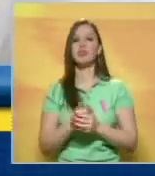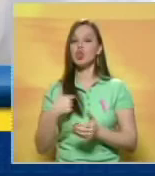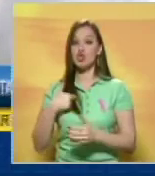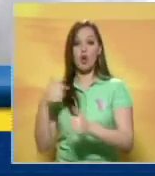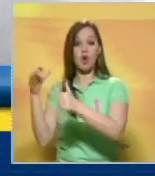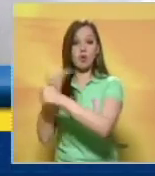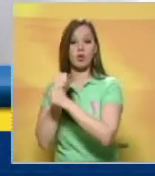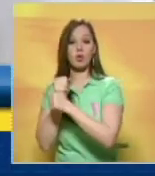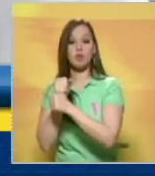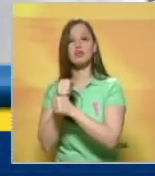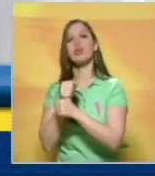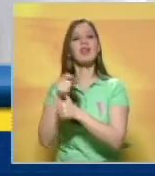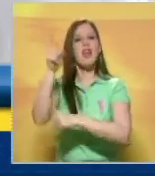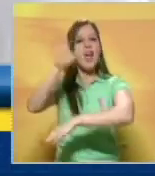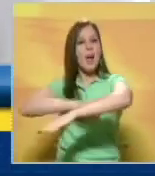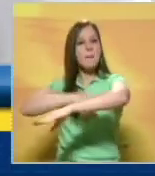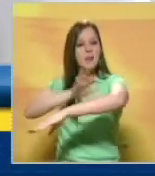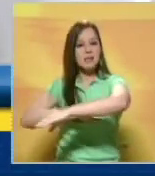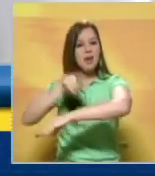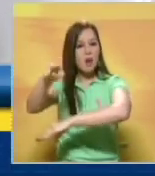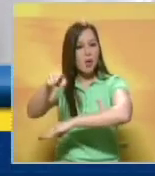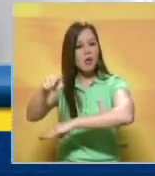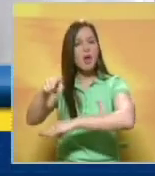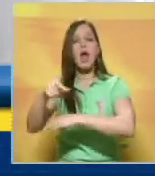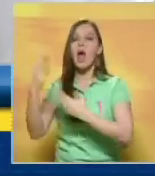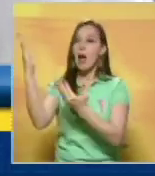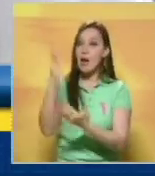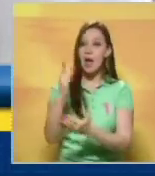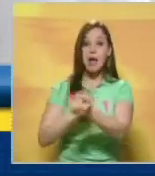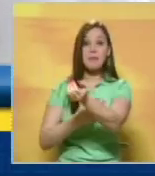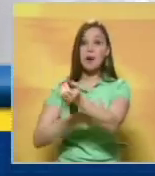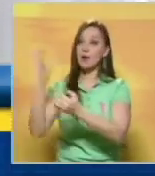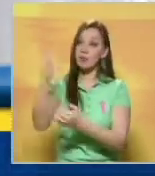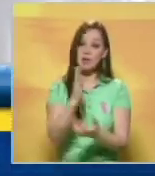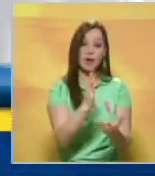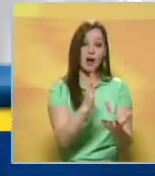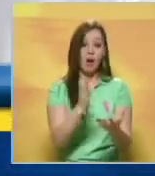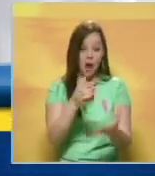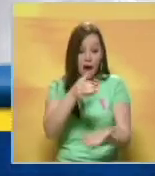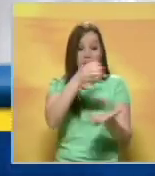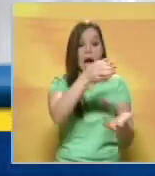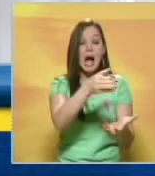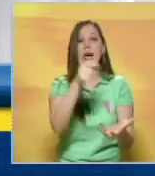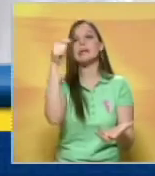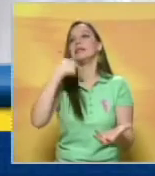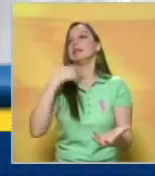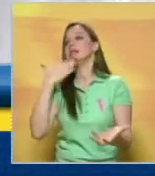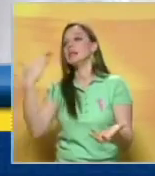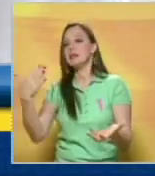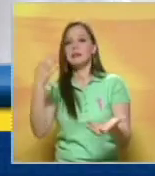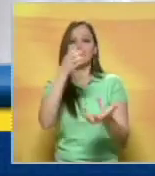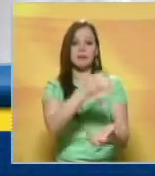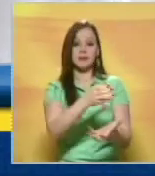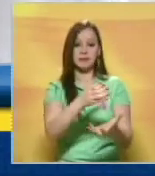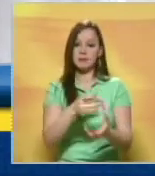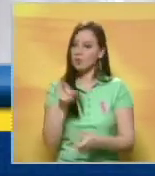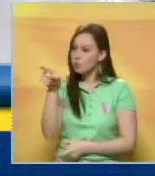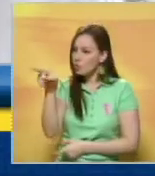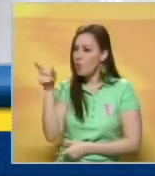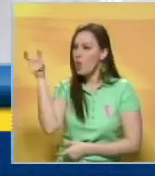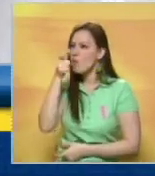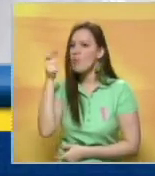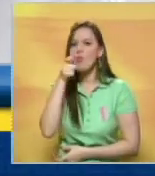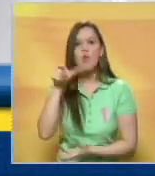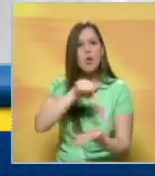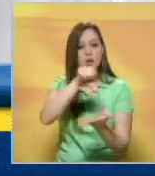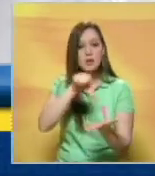conseguí, lo conseguí en Barcelona, que me lo trajeron, me lo trajo un hermano y así fue como lo pude cambiar, que era el adecuado para el vehículo. ¿Aquí lo estuvo buscando usted?